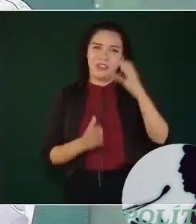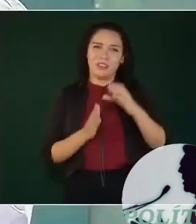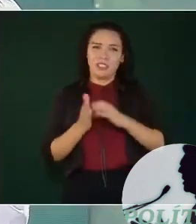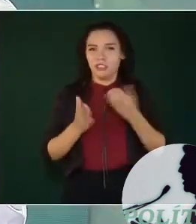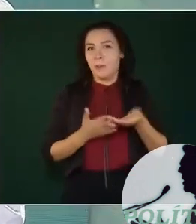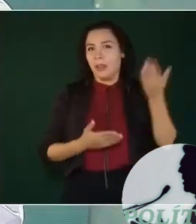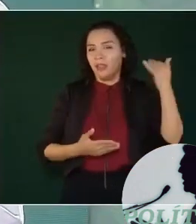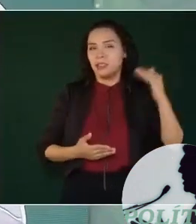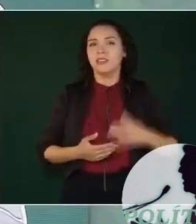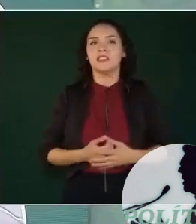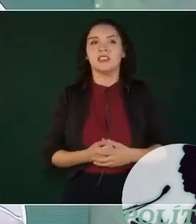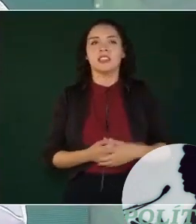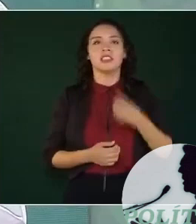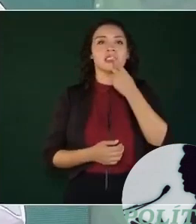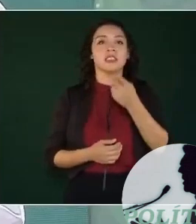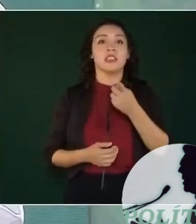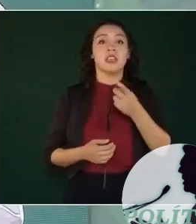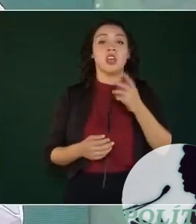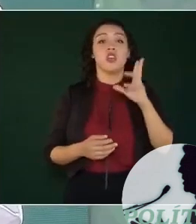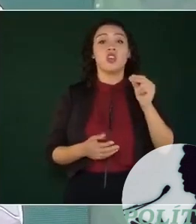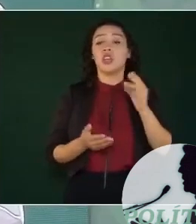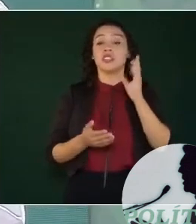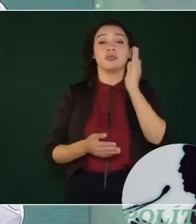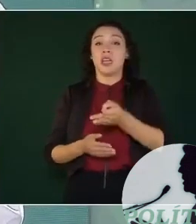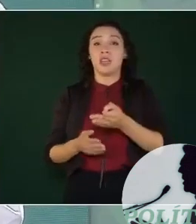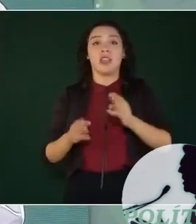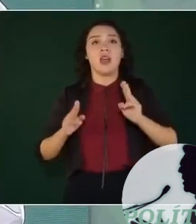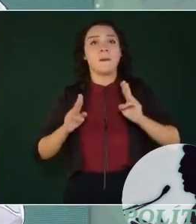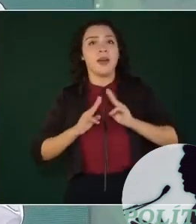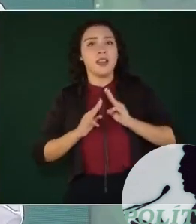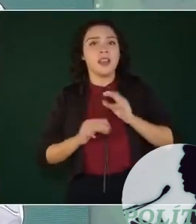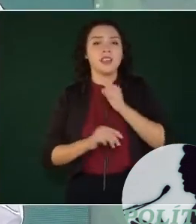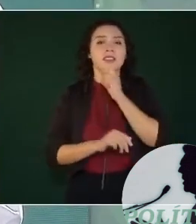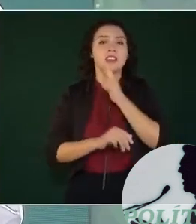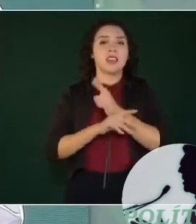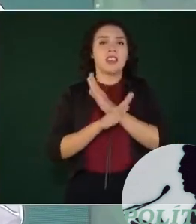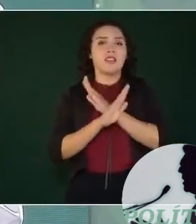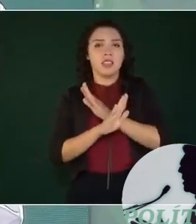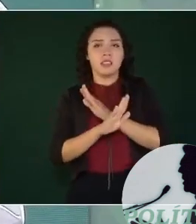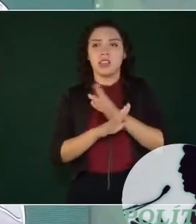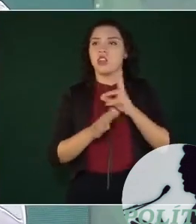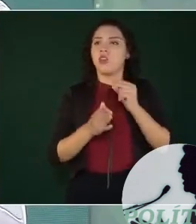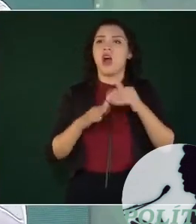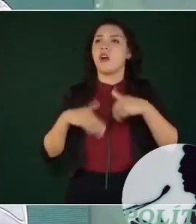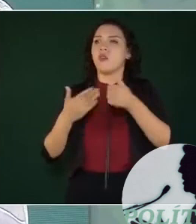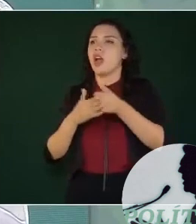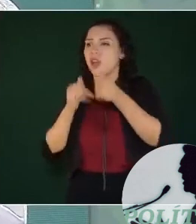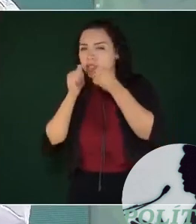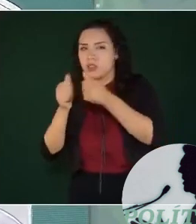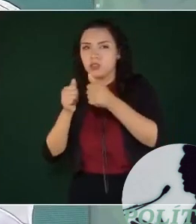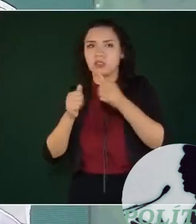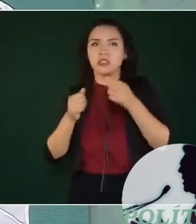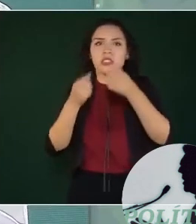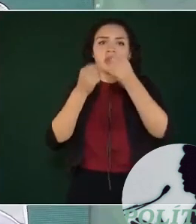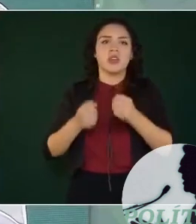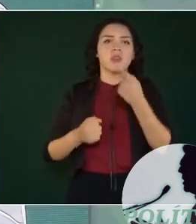permitía que intervinieran ni la Marina ni la Secretaría de la Defensa en asuntos de seguridad pública, y lo